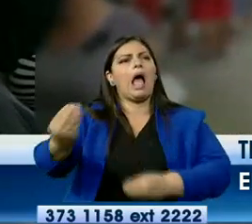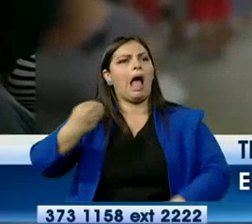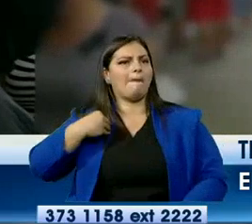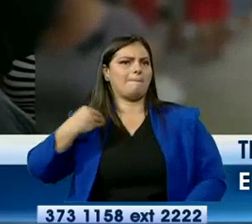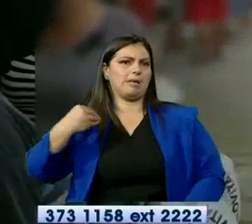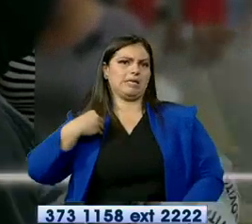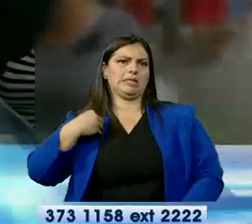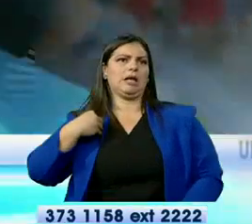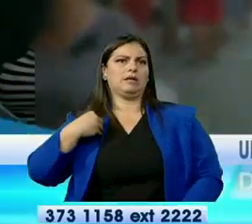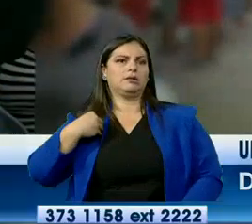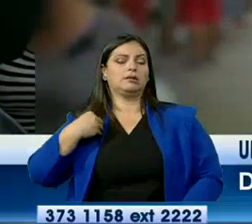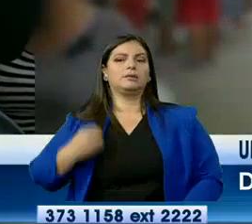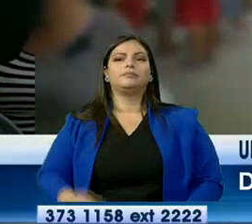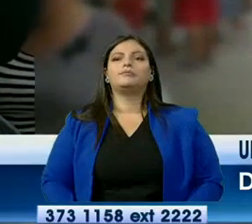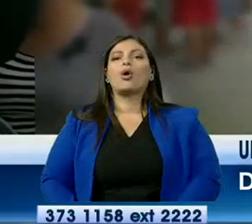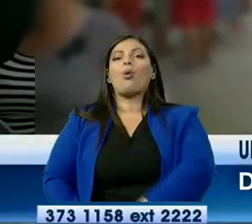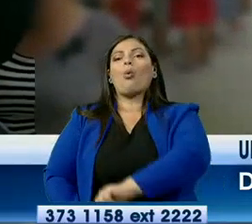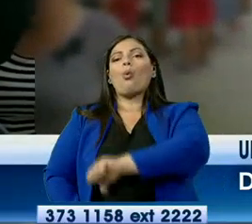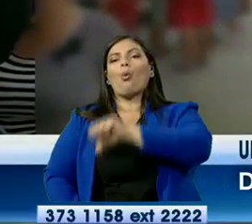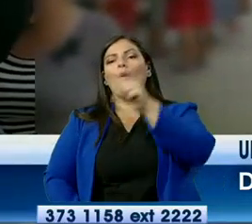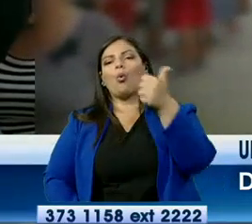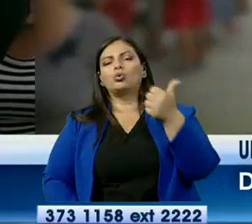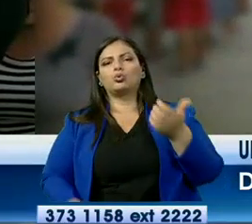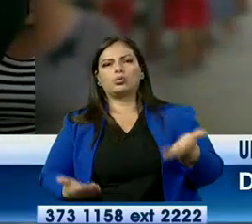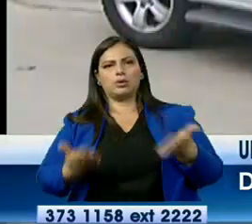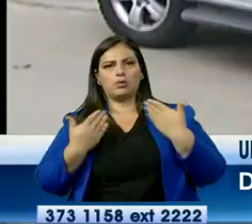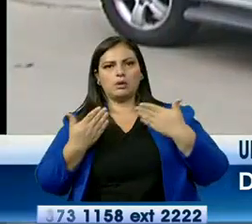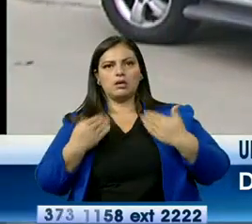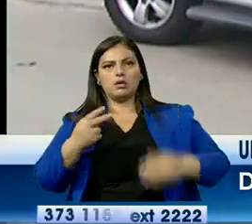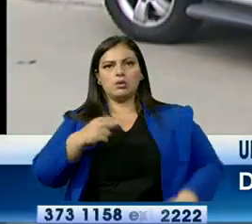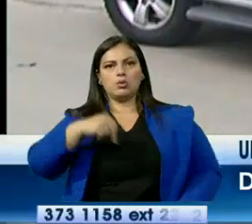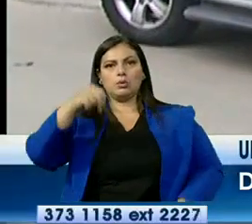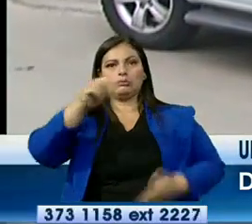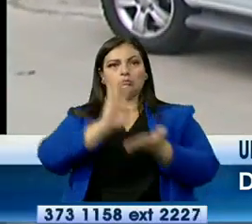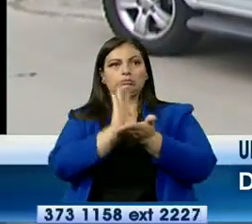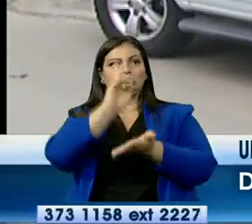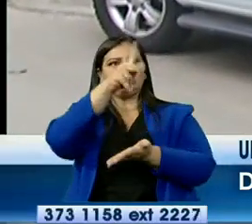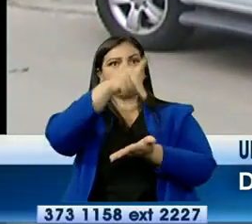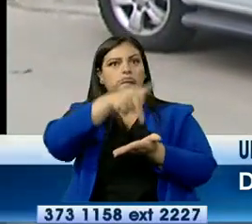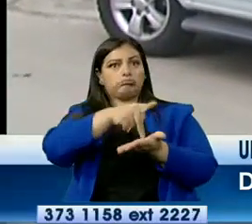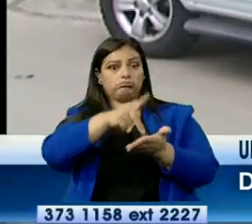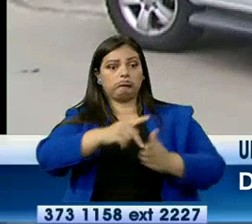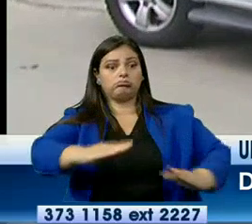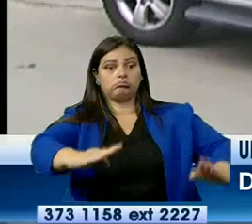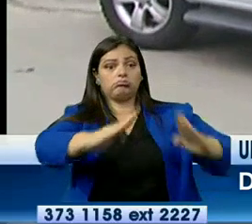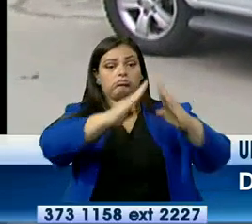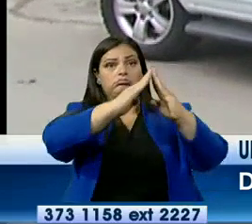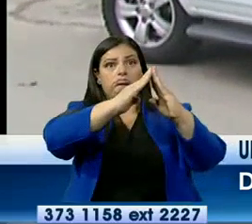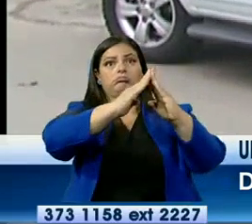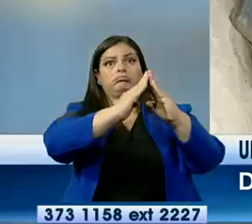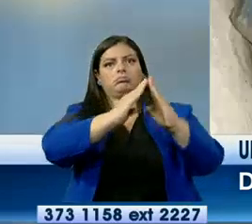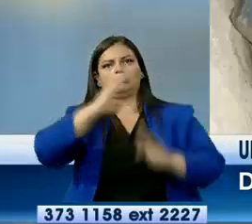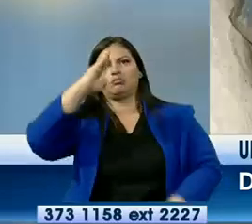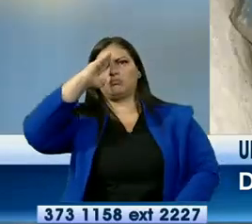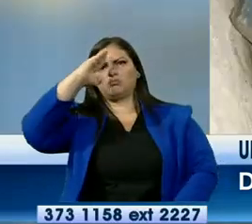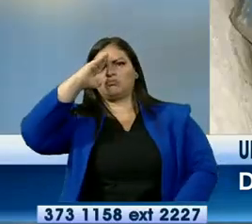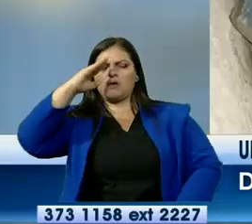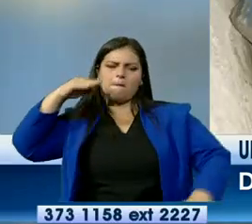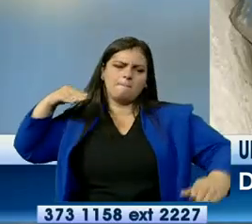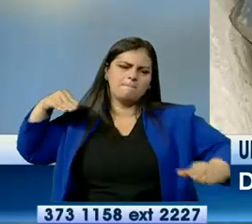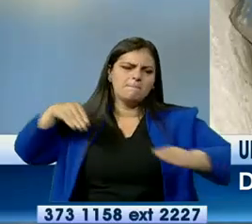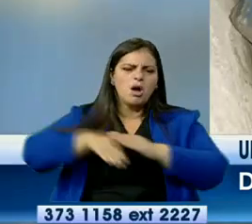en el sector de Pasión Popular, en el noroeste de Guayaquil, una casa fue intervenida y le revisaron también, hasta en el